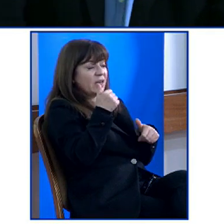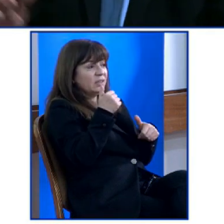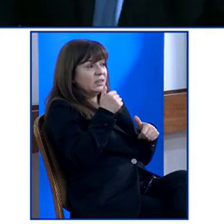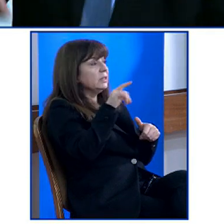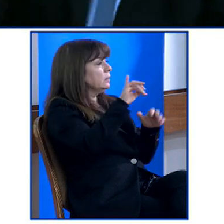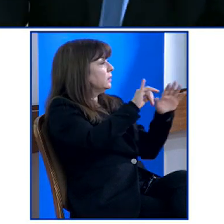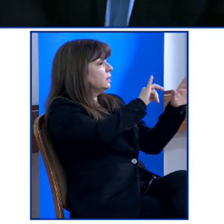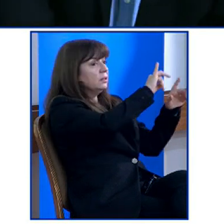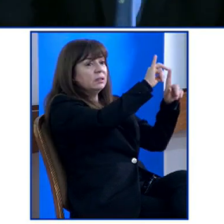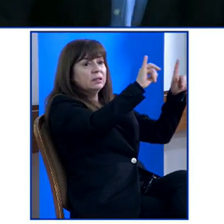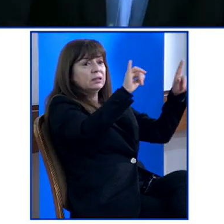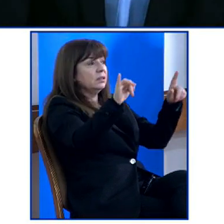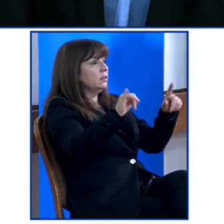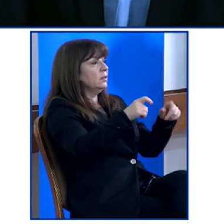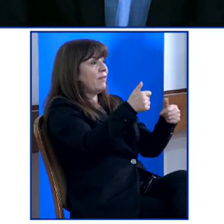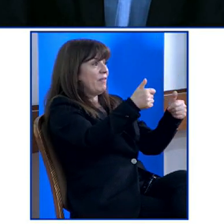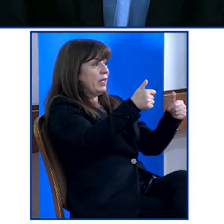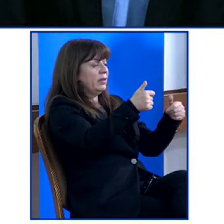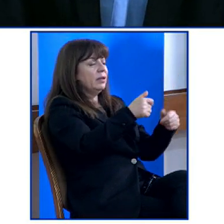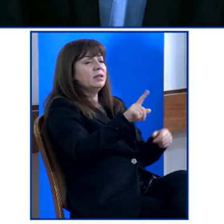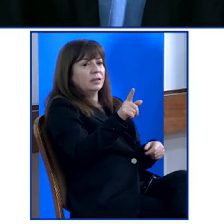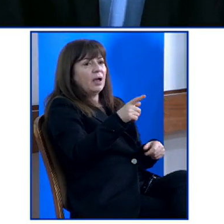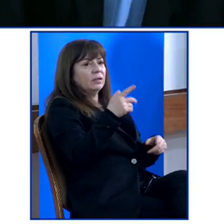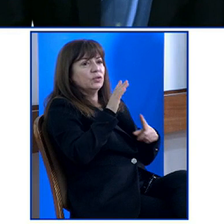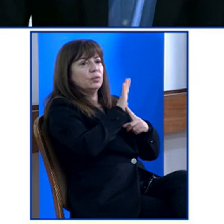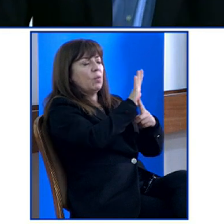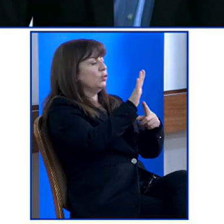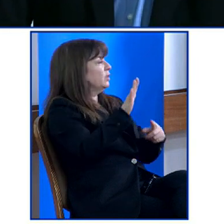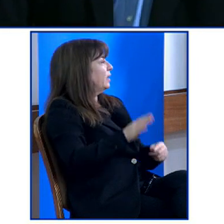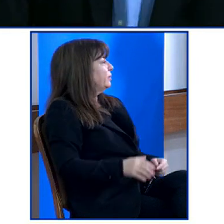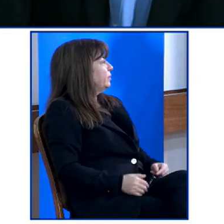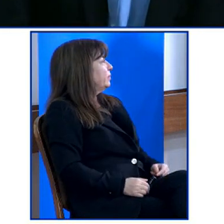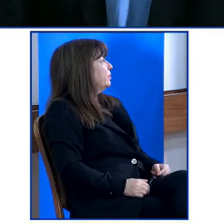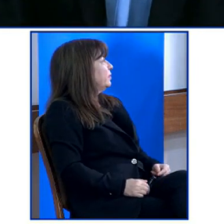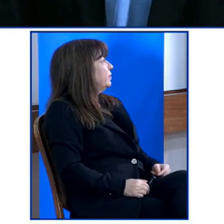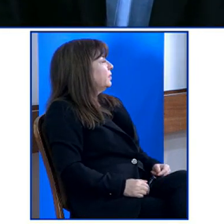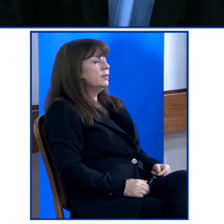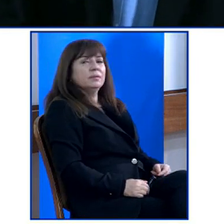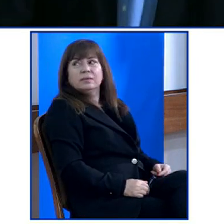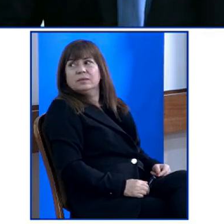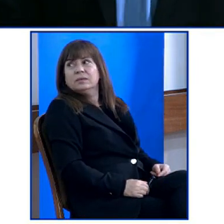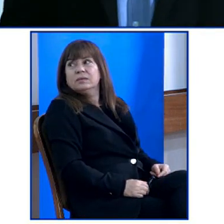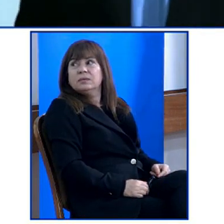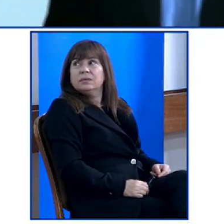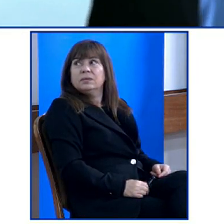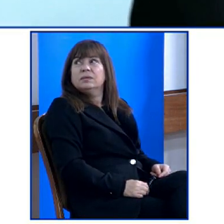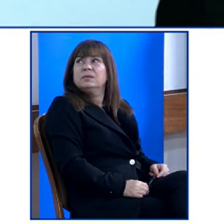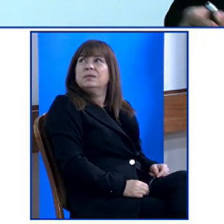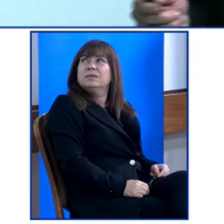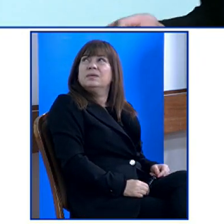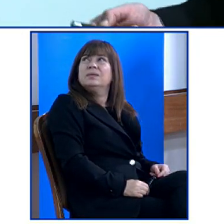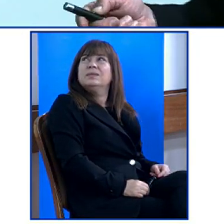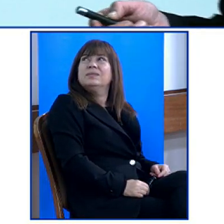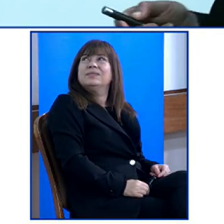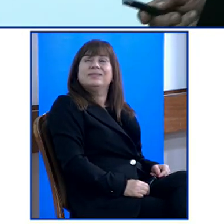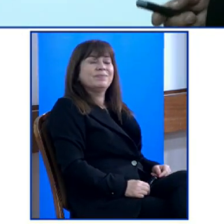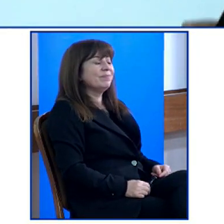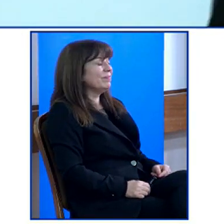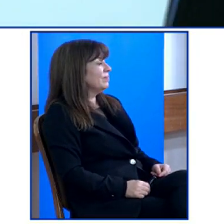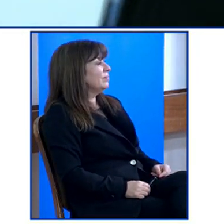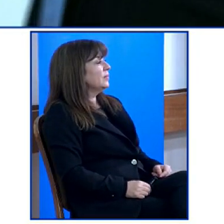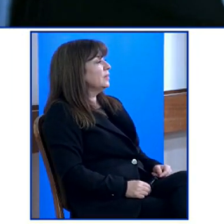ve bien? Sí, no, sí que estoy mostrando con el... Ah, no, ya, no se ven, ustedes no ven la... Sí, con el